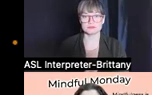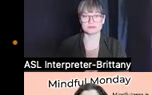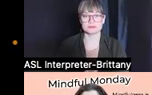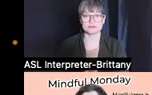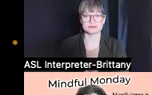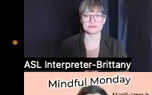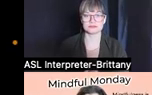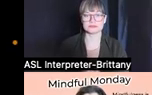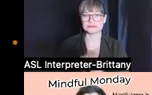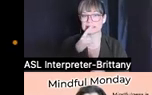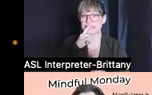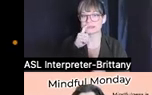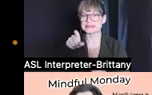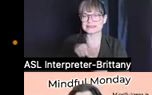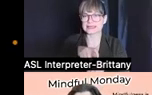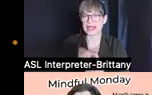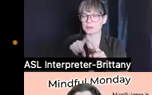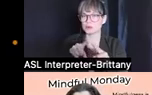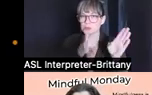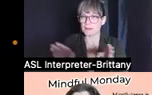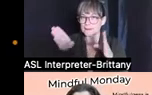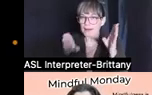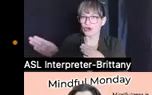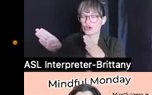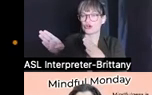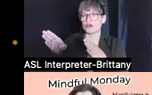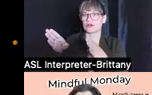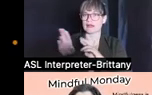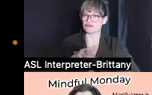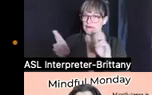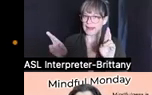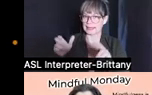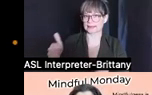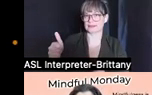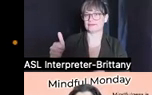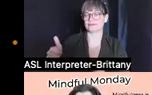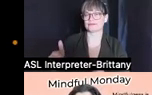niños necesitan tiempo y oportunidad para prepararse.